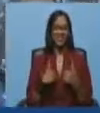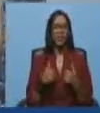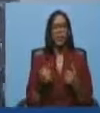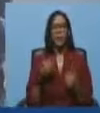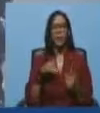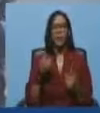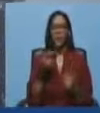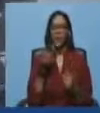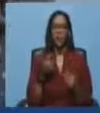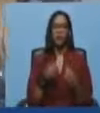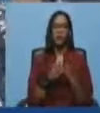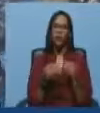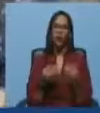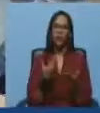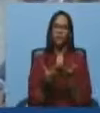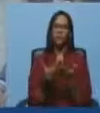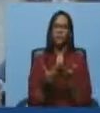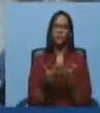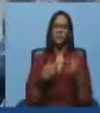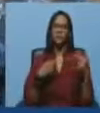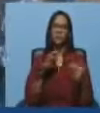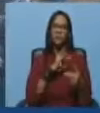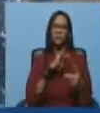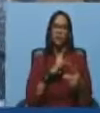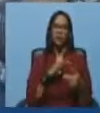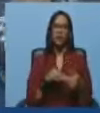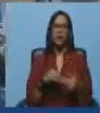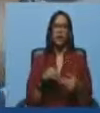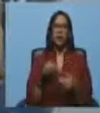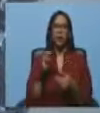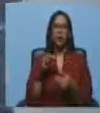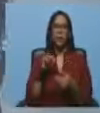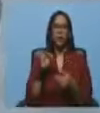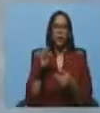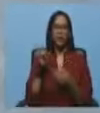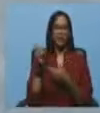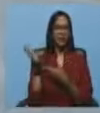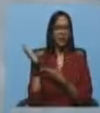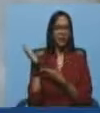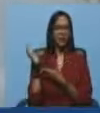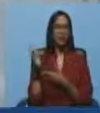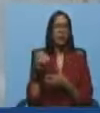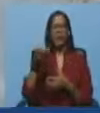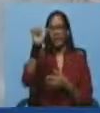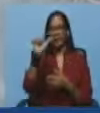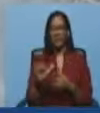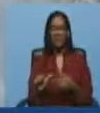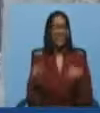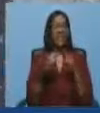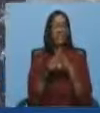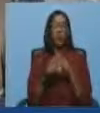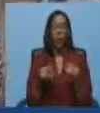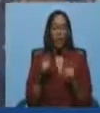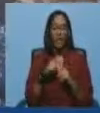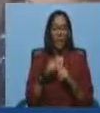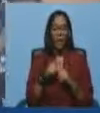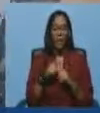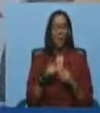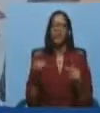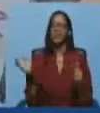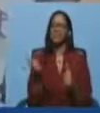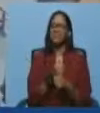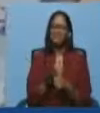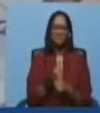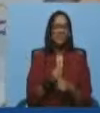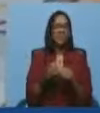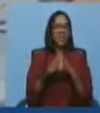Pueden buscarlo a través de todas las plataformas, 4F Web y la página 4F.net. Van a conseguir análisis de todo tipo, de toda